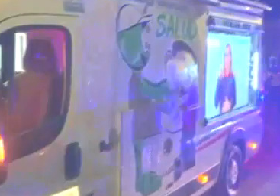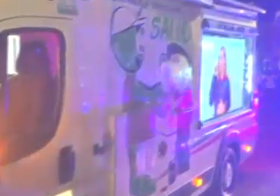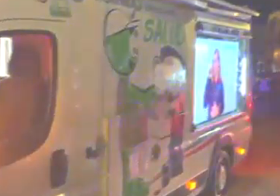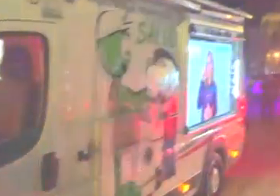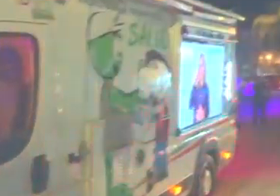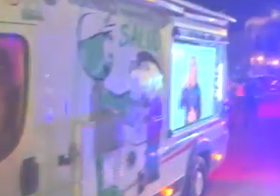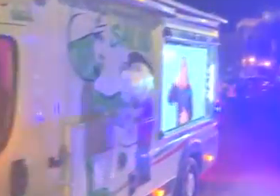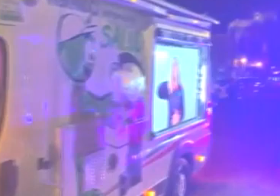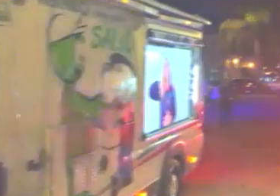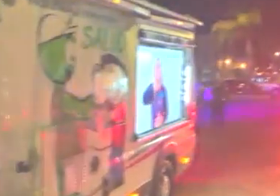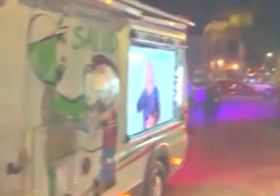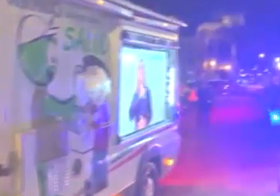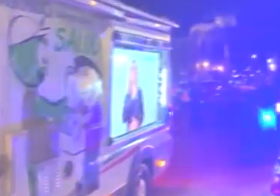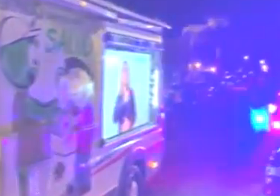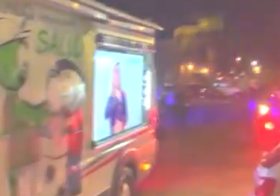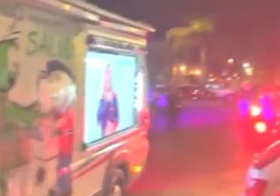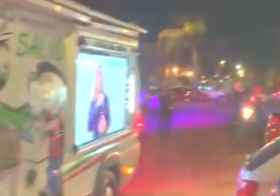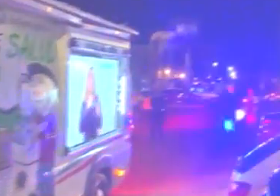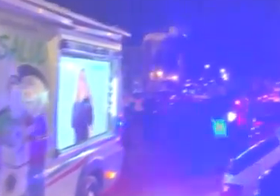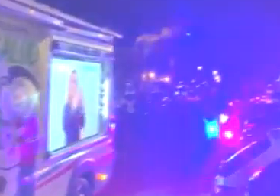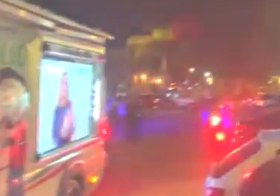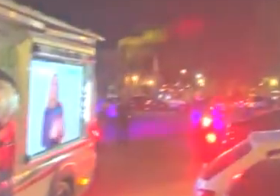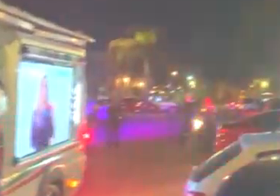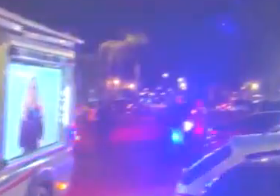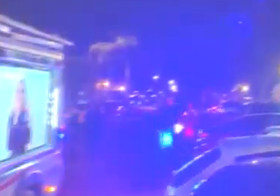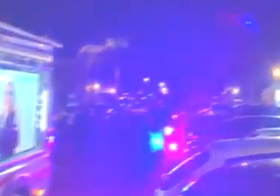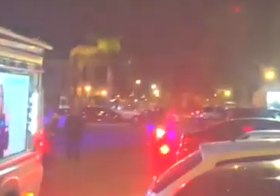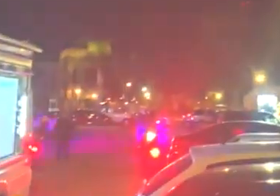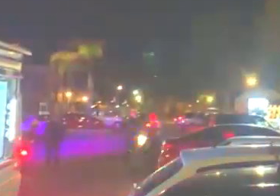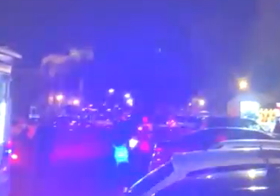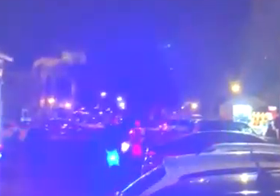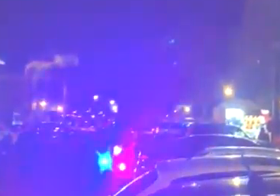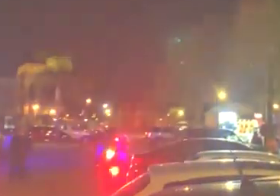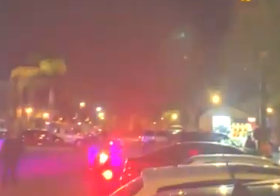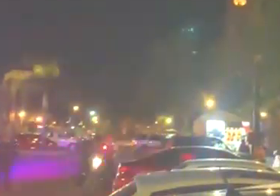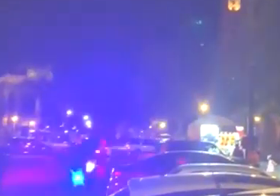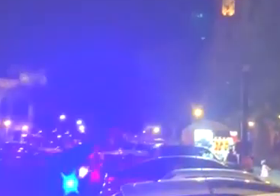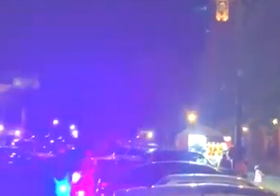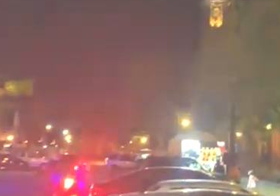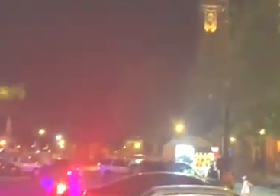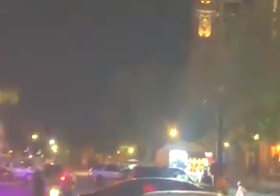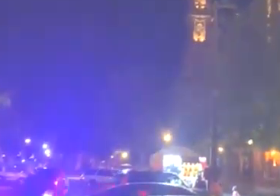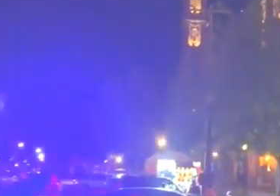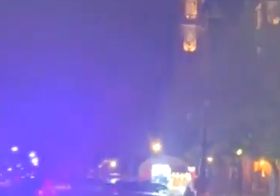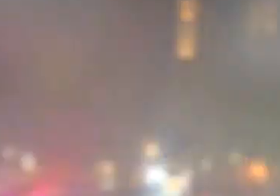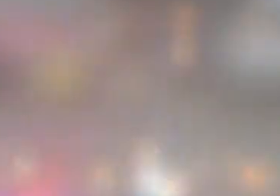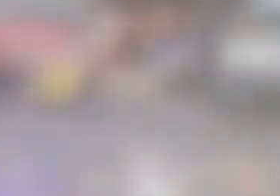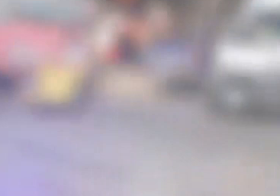Por mí, por ti, por nuestra salud, quédate en casa. Te invito a